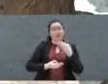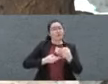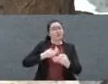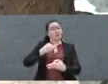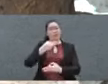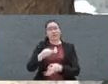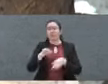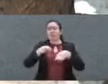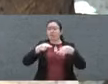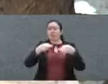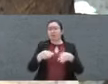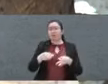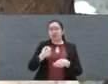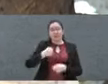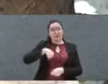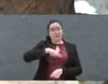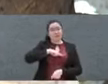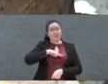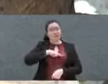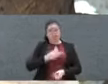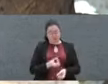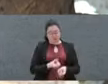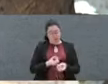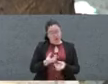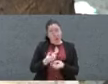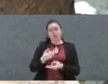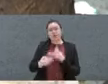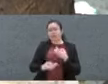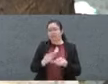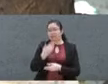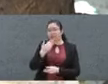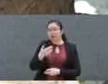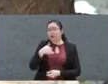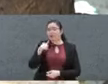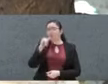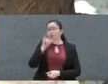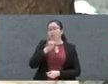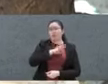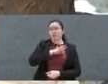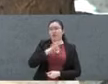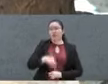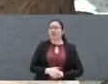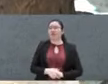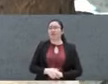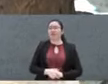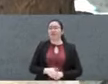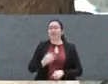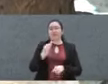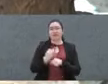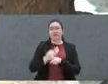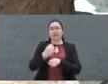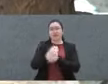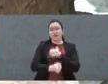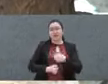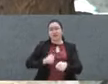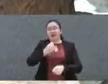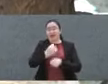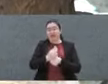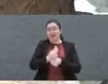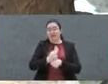que nos permite entregarla con toda seguridad para consumo humano. Esta planta la estamos trabajando este año y deberá